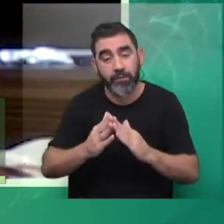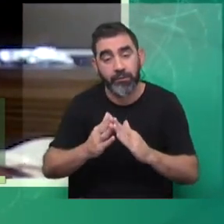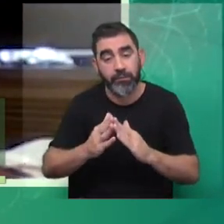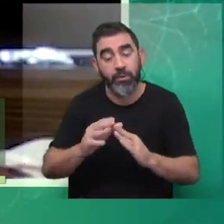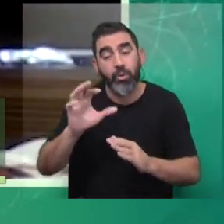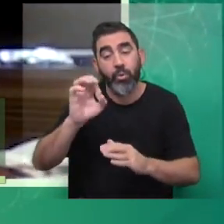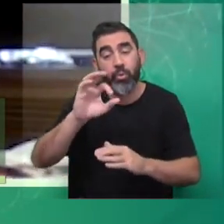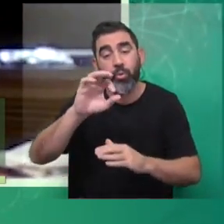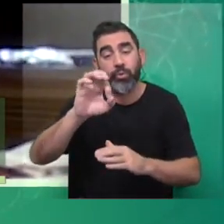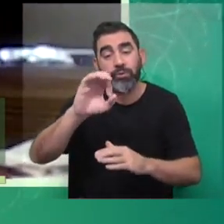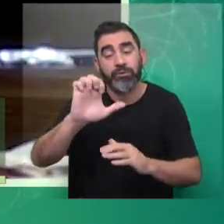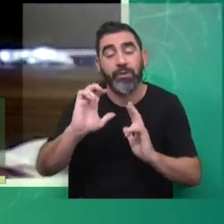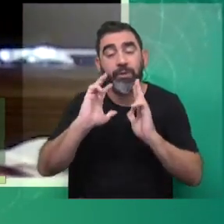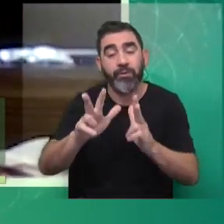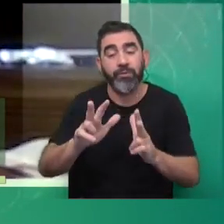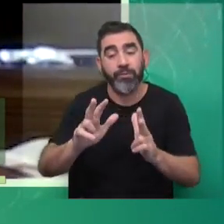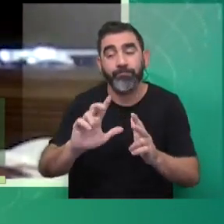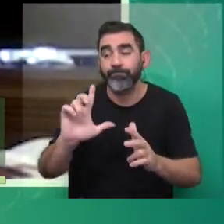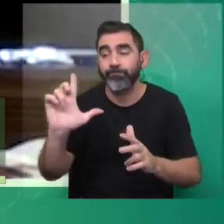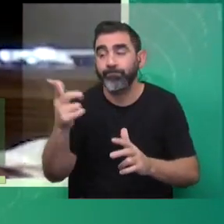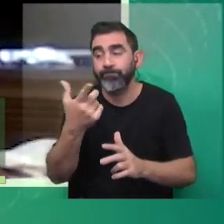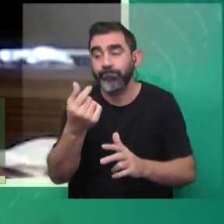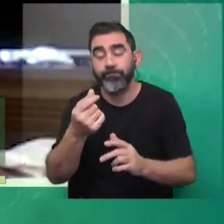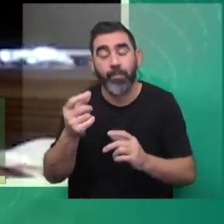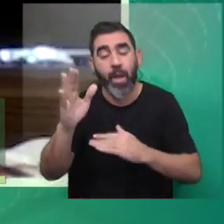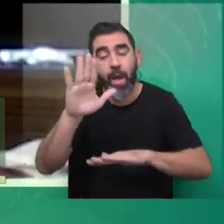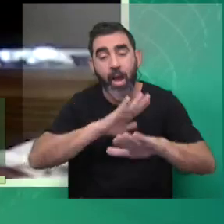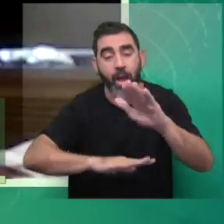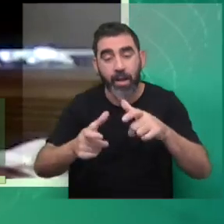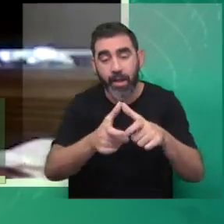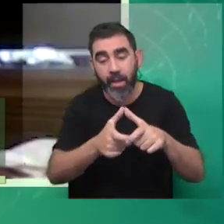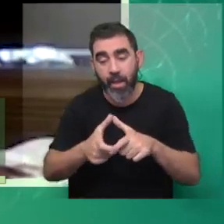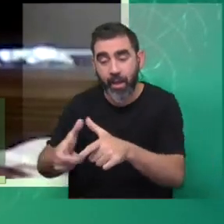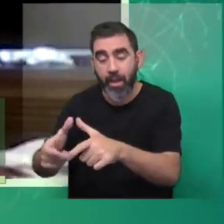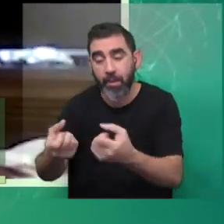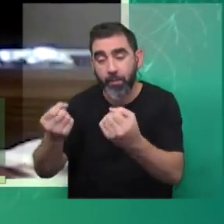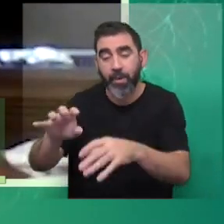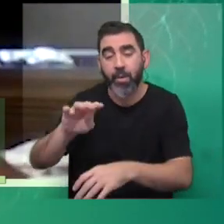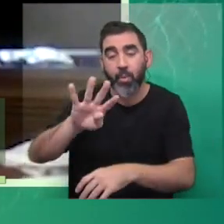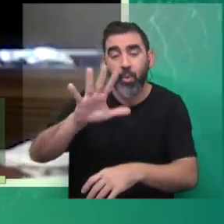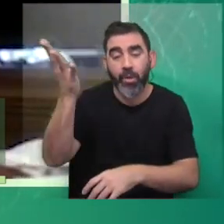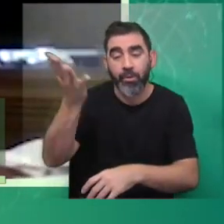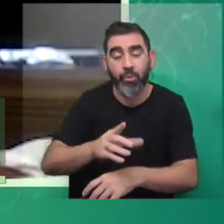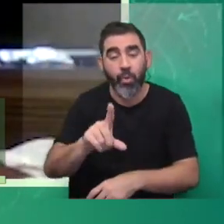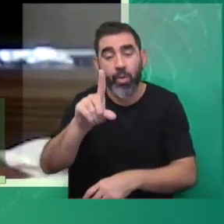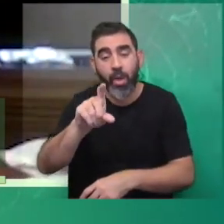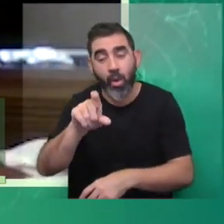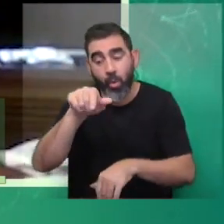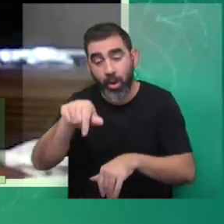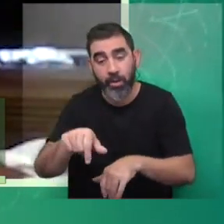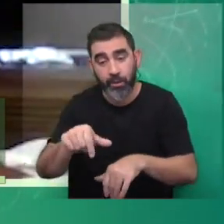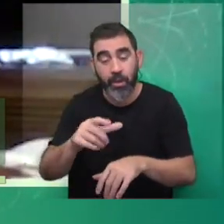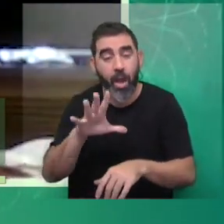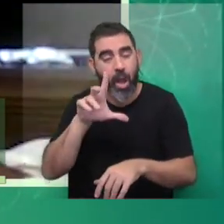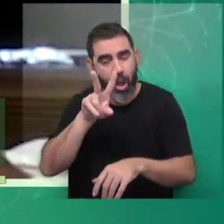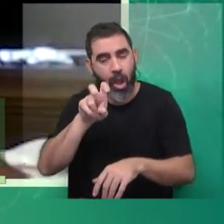oc dice básicamente que no tiene el dinero para arreglar las cañerías por el cual pierde el 45 del agua que ahí ya tendría una